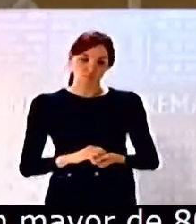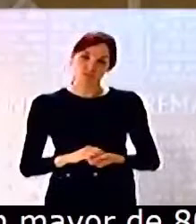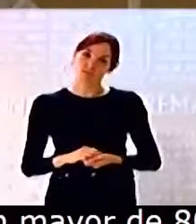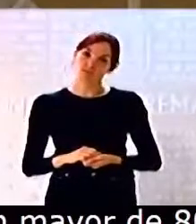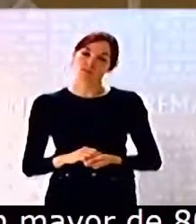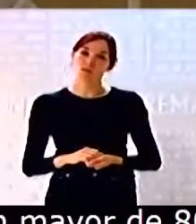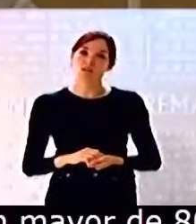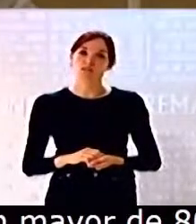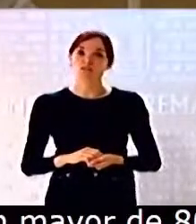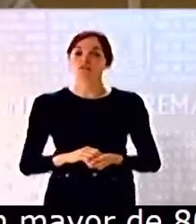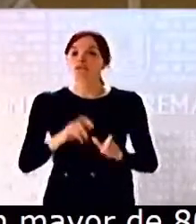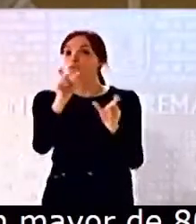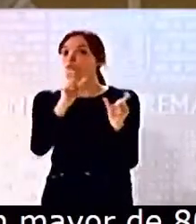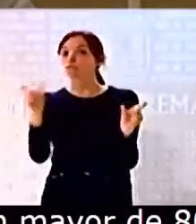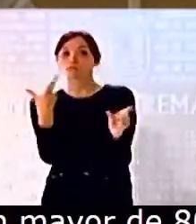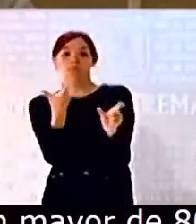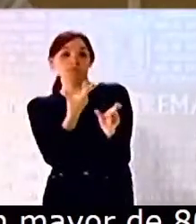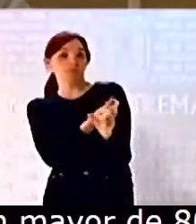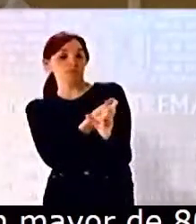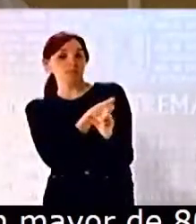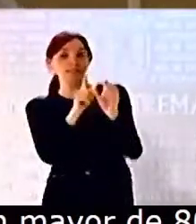Pues ha sido vacunado el